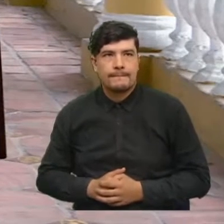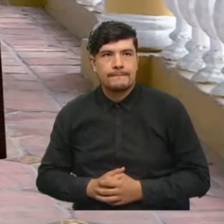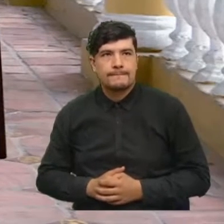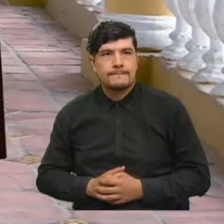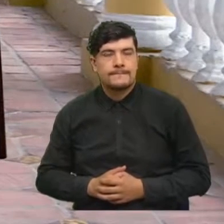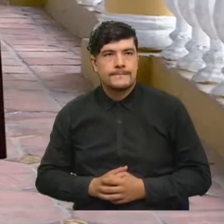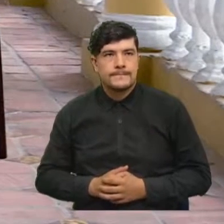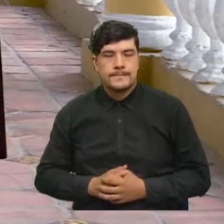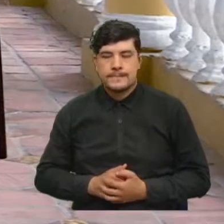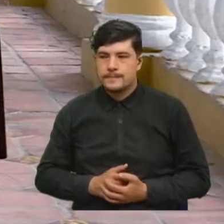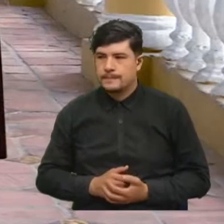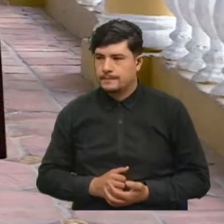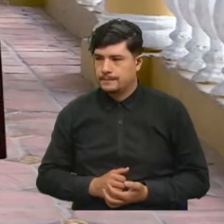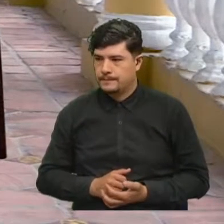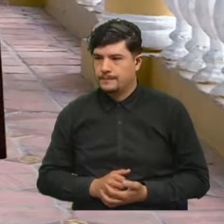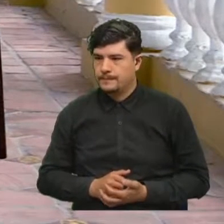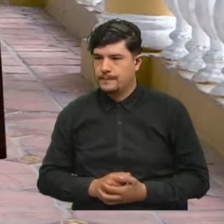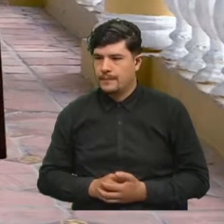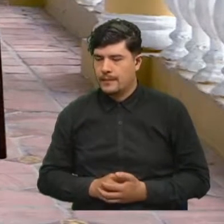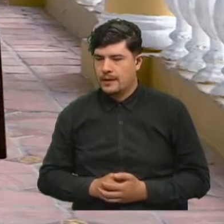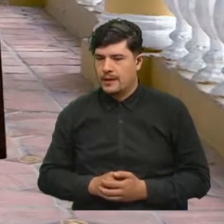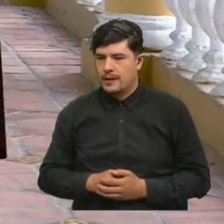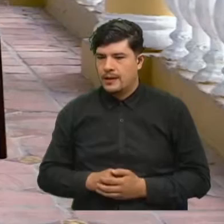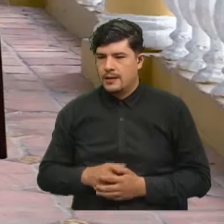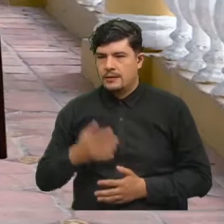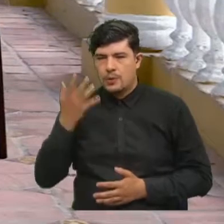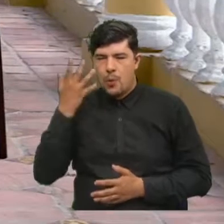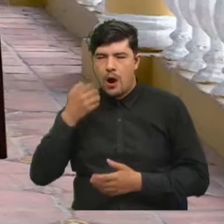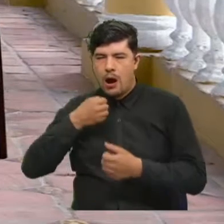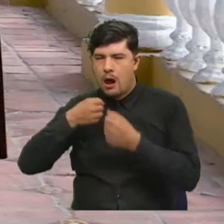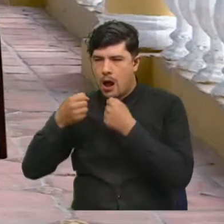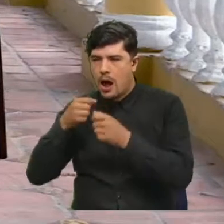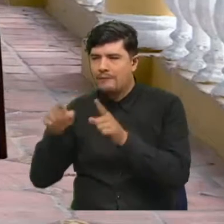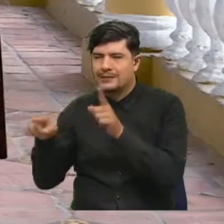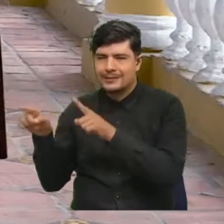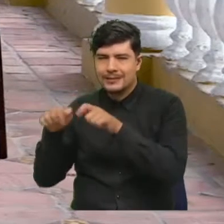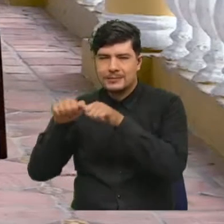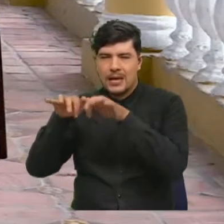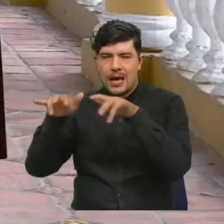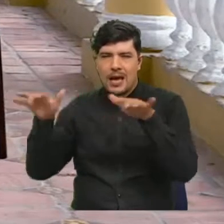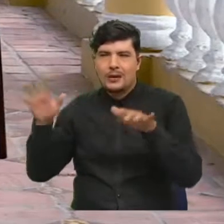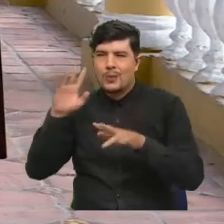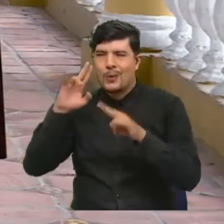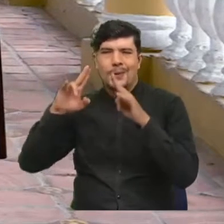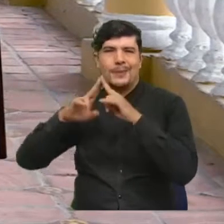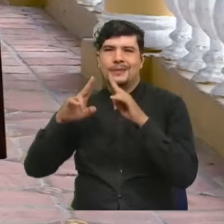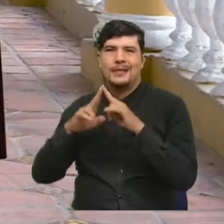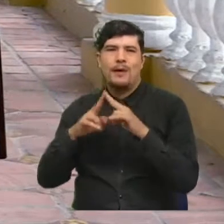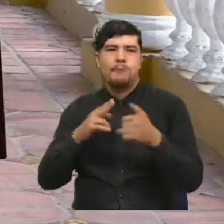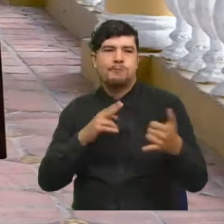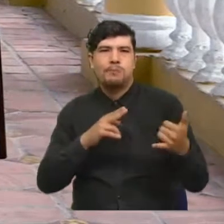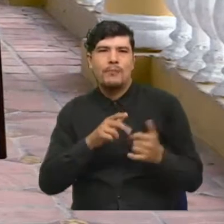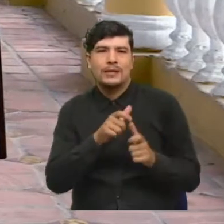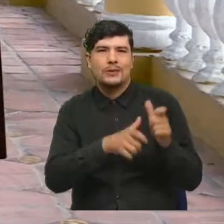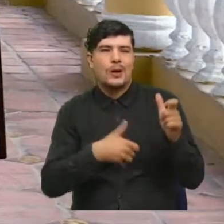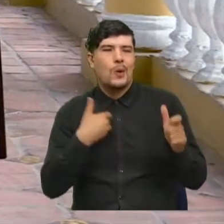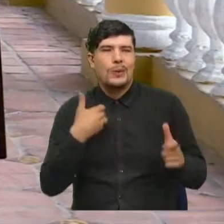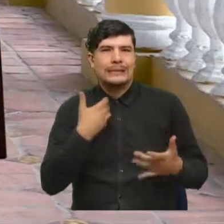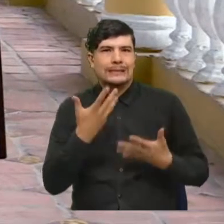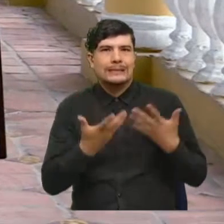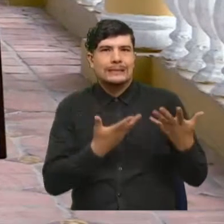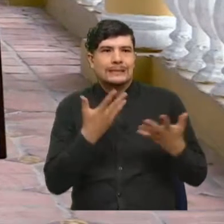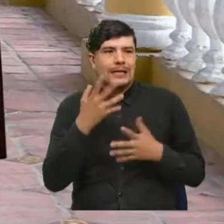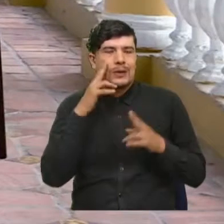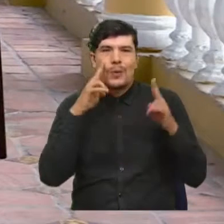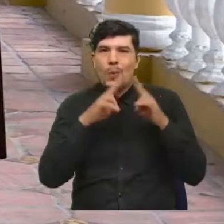en el ejercicio que nosotros hacemos a diario si hay mucho desconocimiento a veces de todo esto que ellos tienen en sus manos para que lo puedan aprovechar